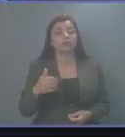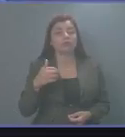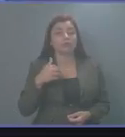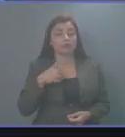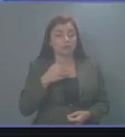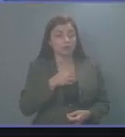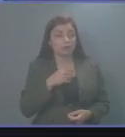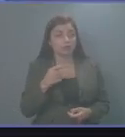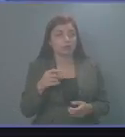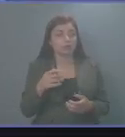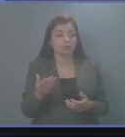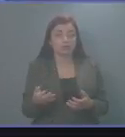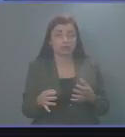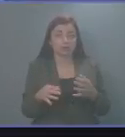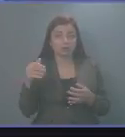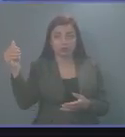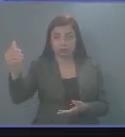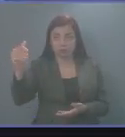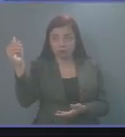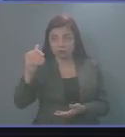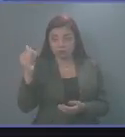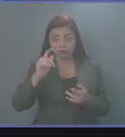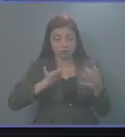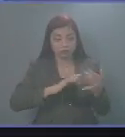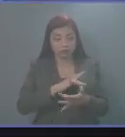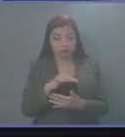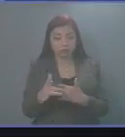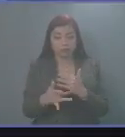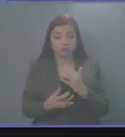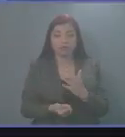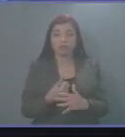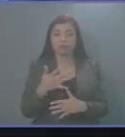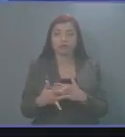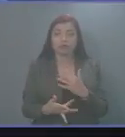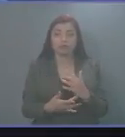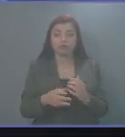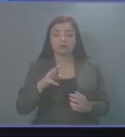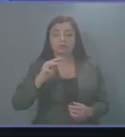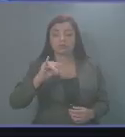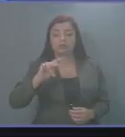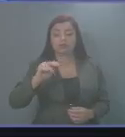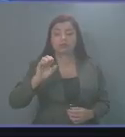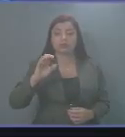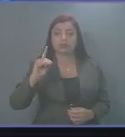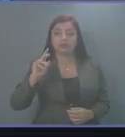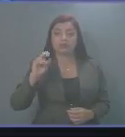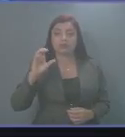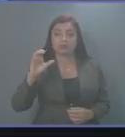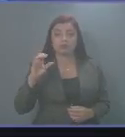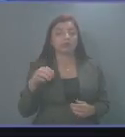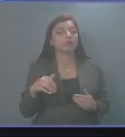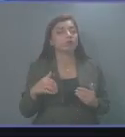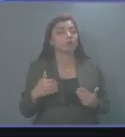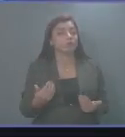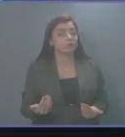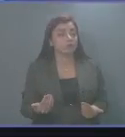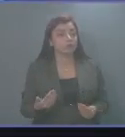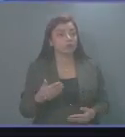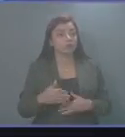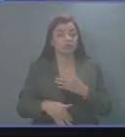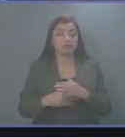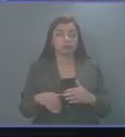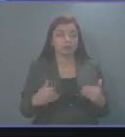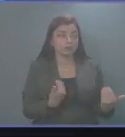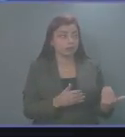y Ministerio de Educación, Ciencia y Tecnología, MINEDUCIT. No existiendo en